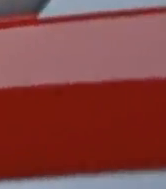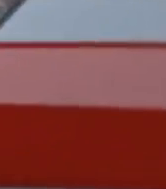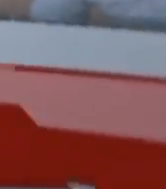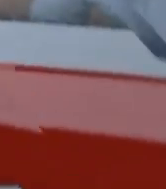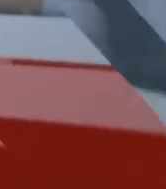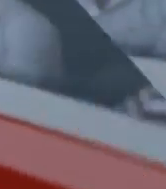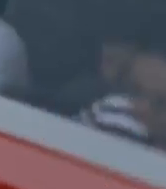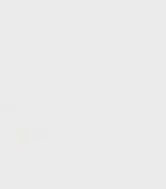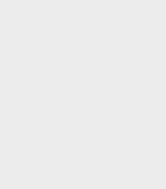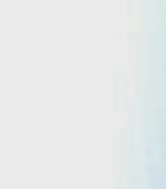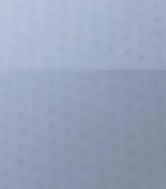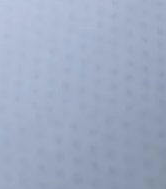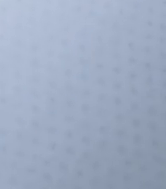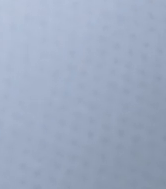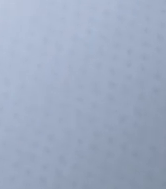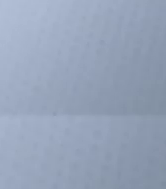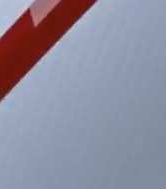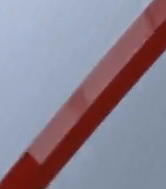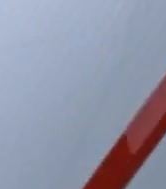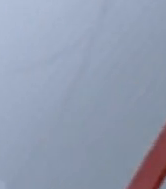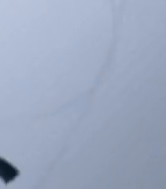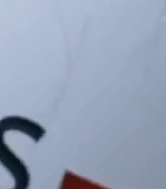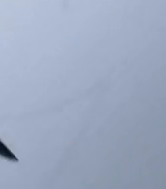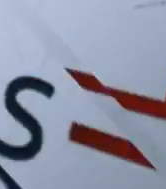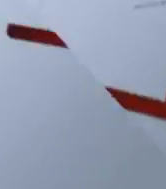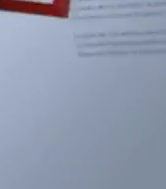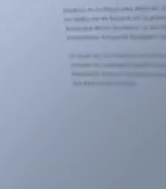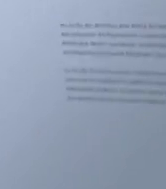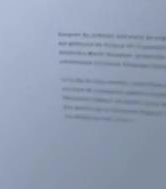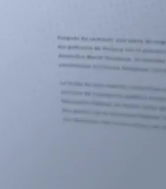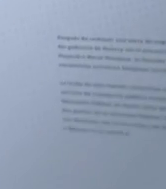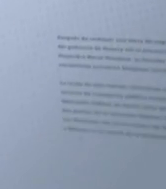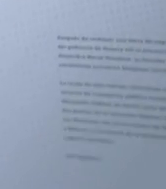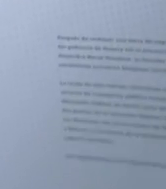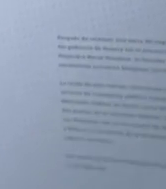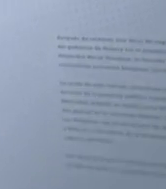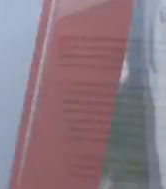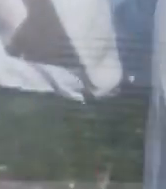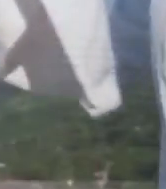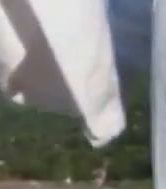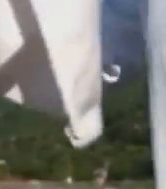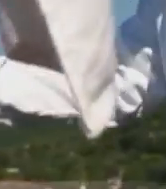entrevistas. Core TV Noticias, emisión nocturna.